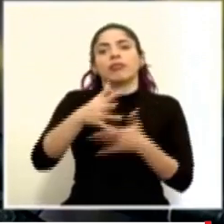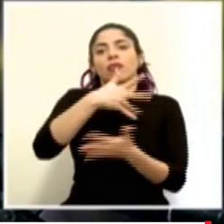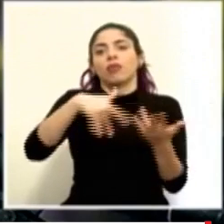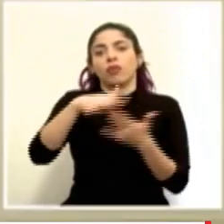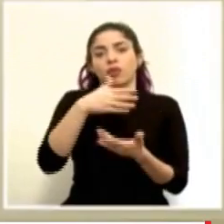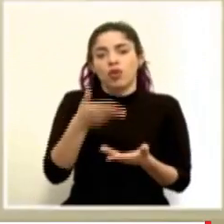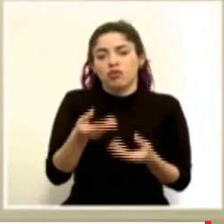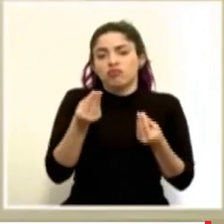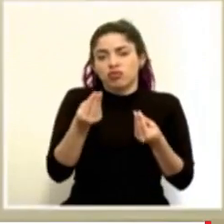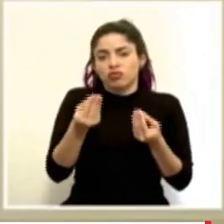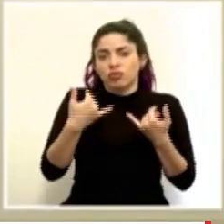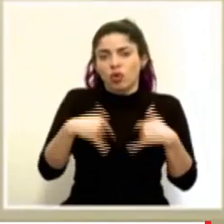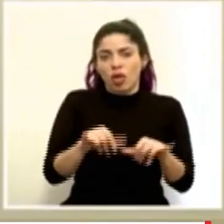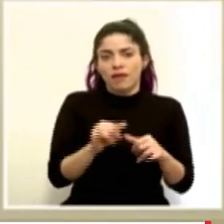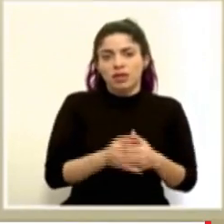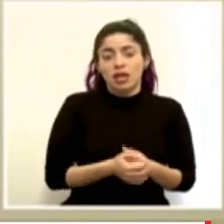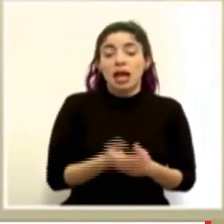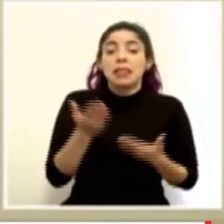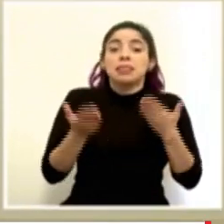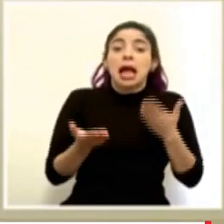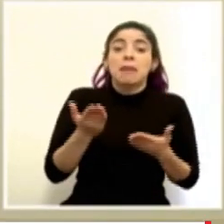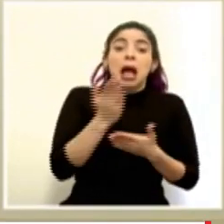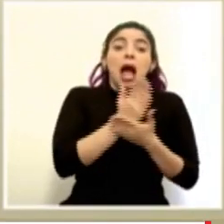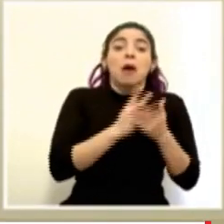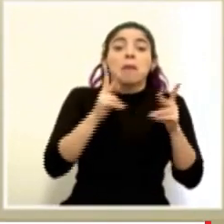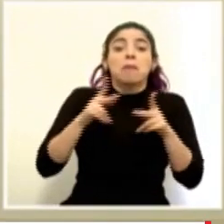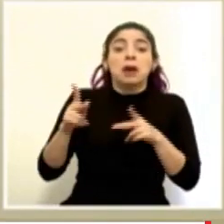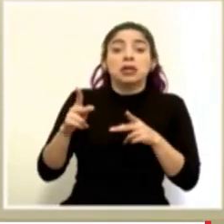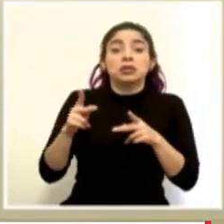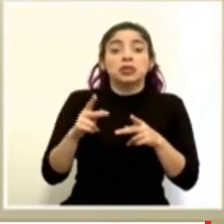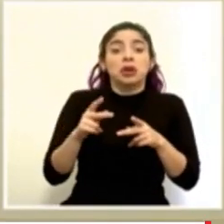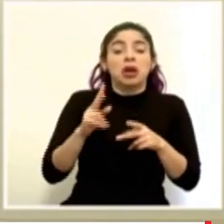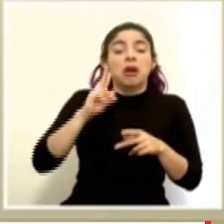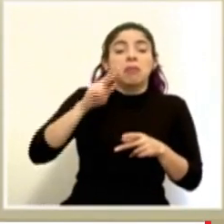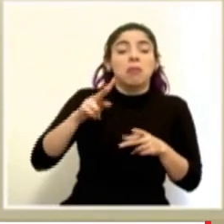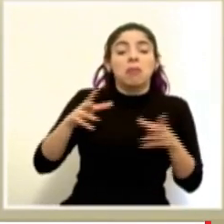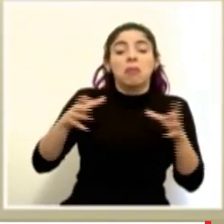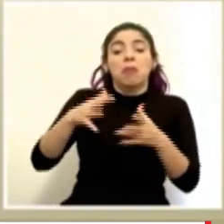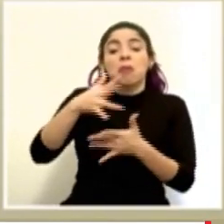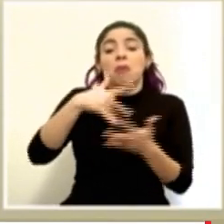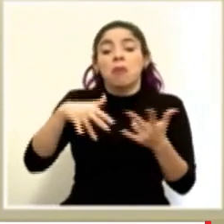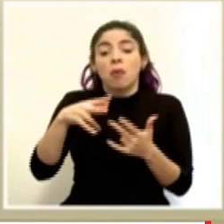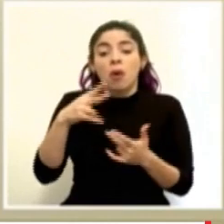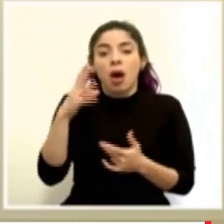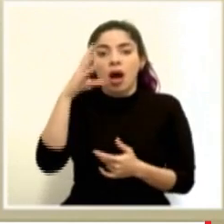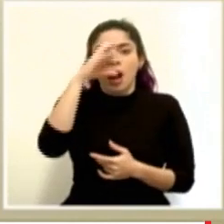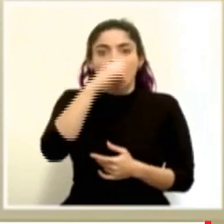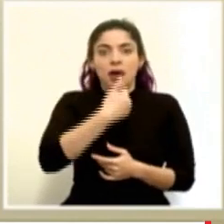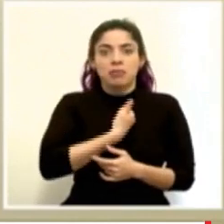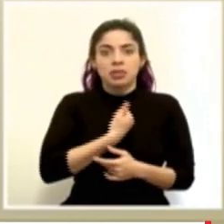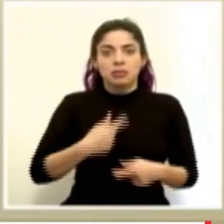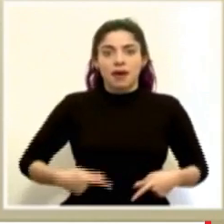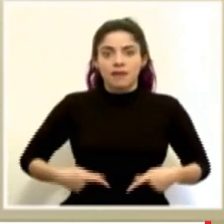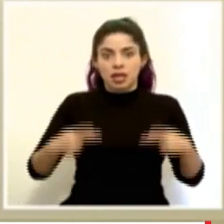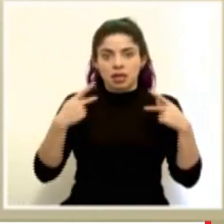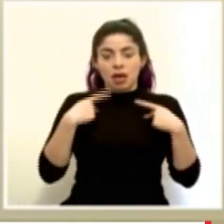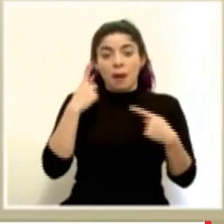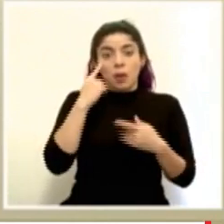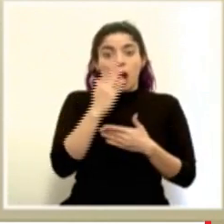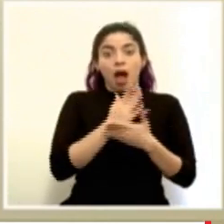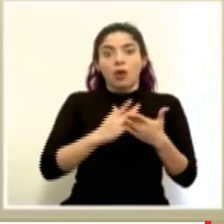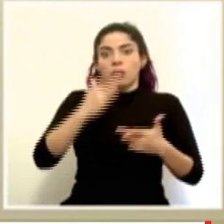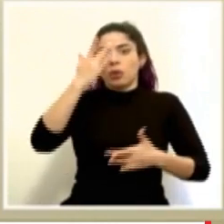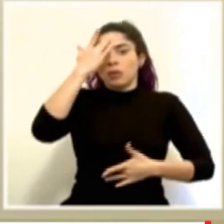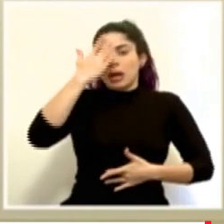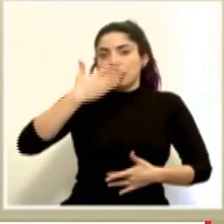final, tal vez algunos de los que rompen esas burbujas ven la repercusión directamente en sus vidas, porque terminan algunos de ellos